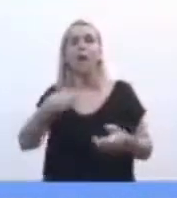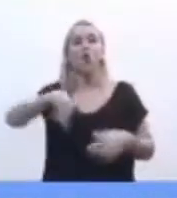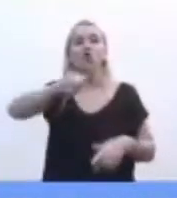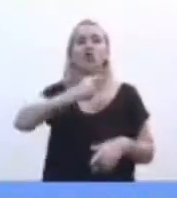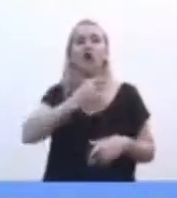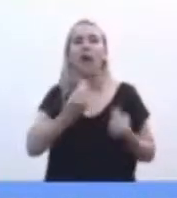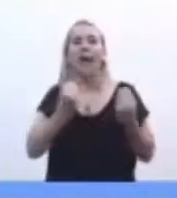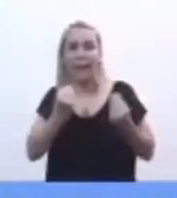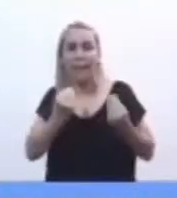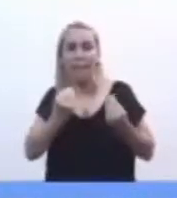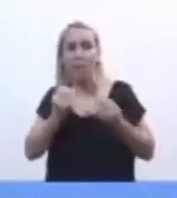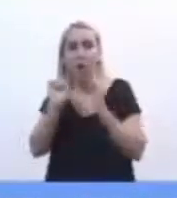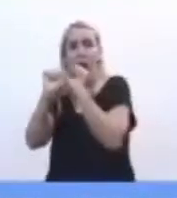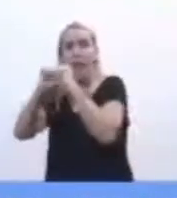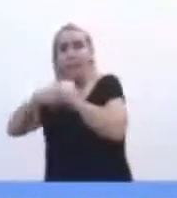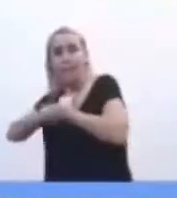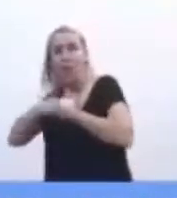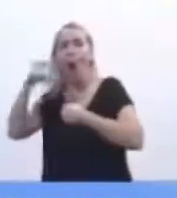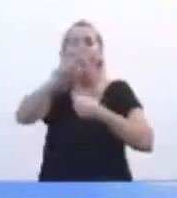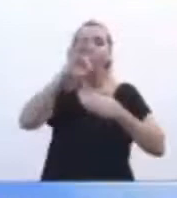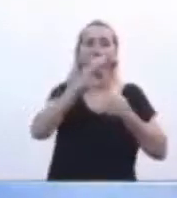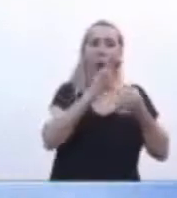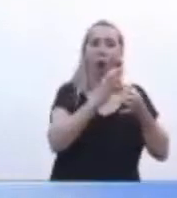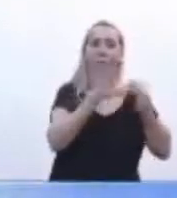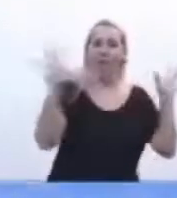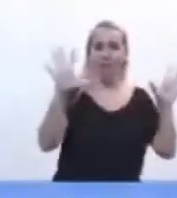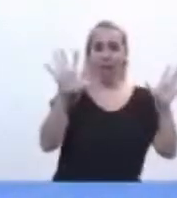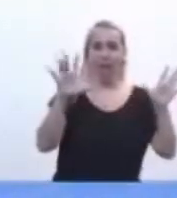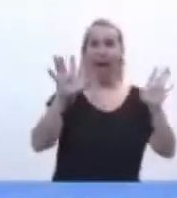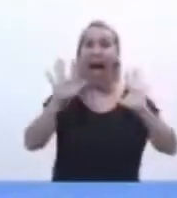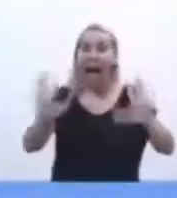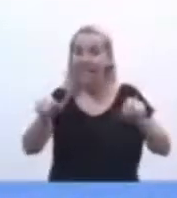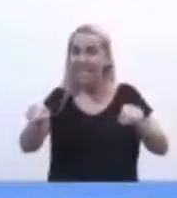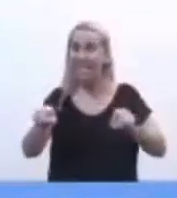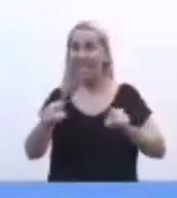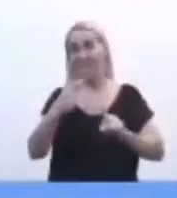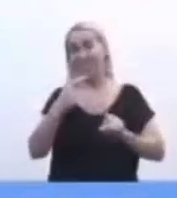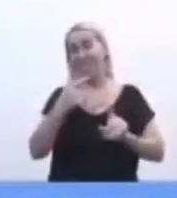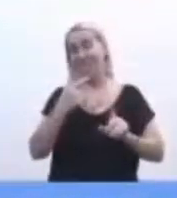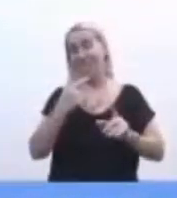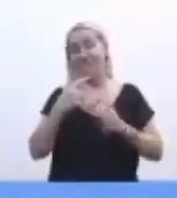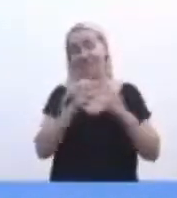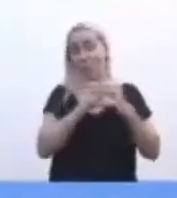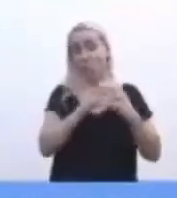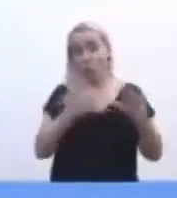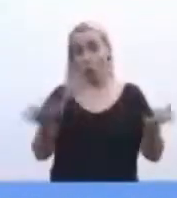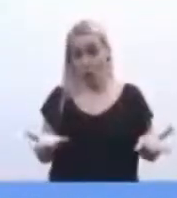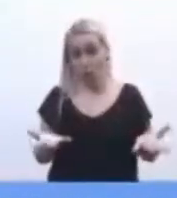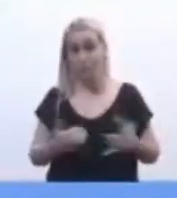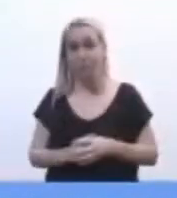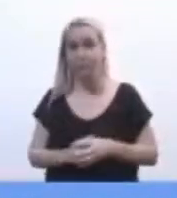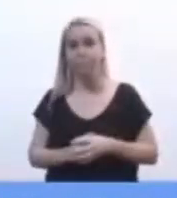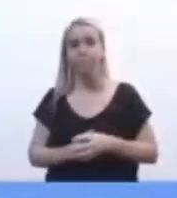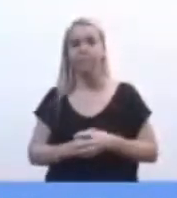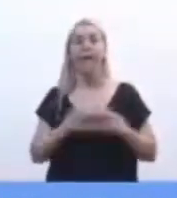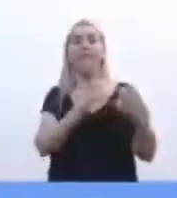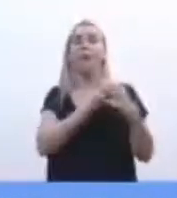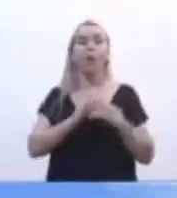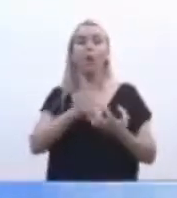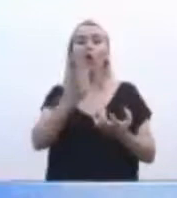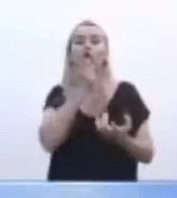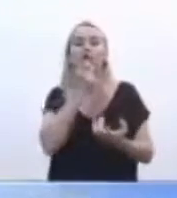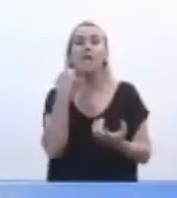sigan siendo clandestinos o no esa es la discusión y si queremos que las